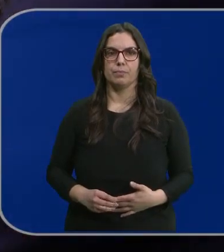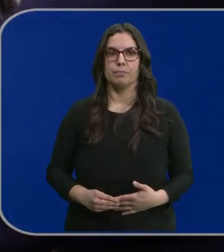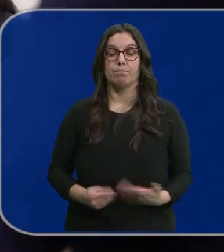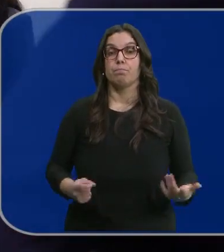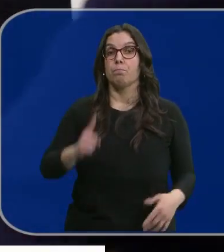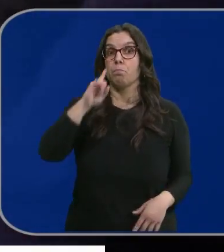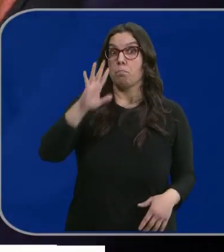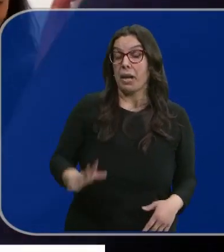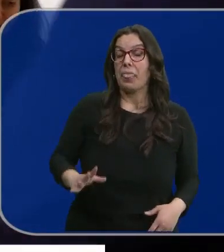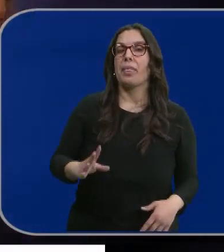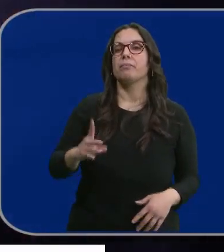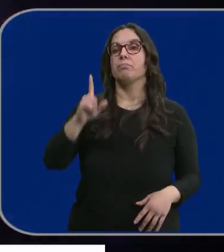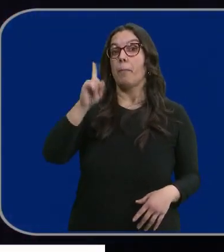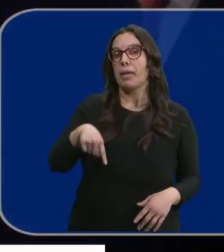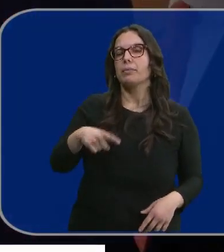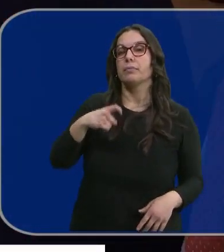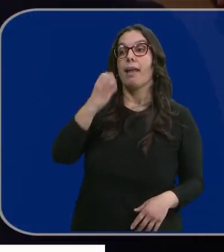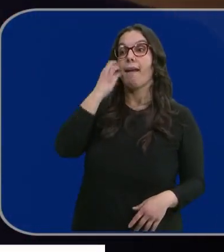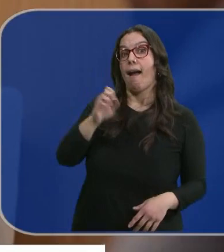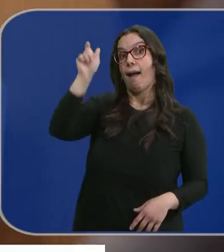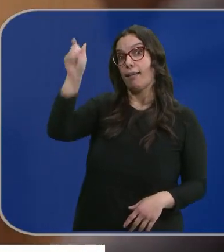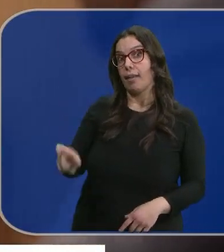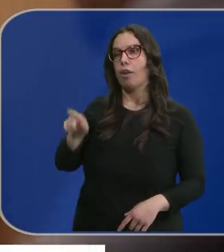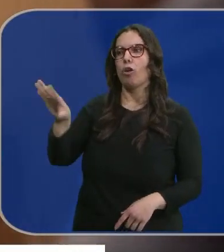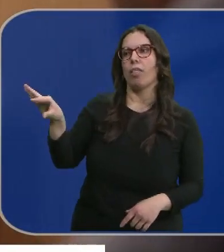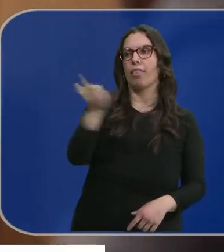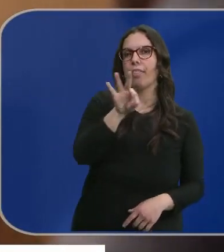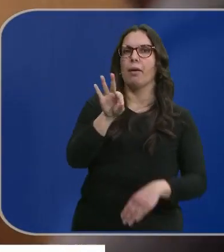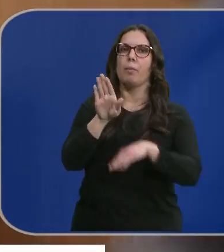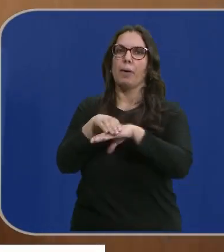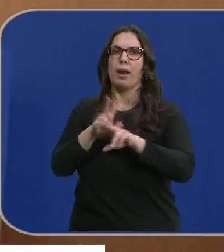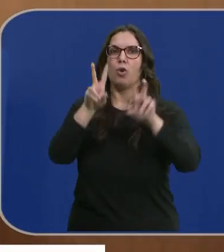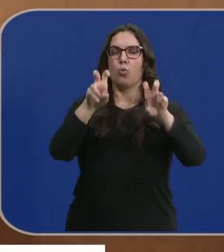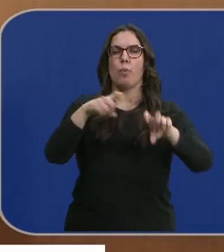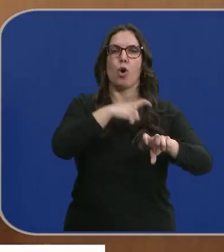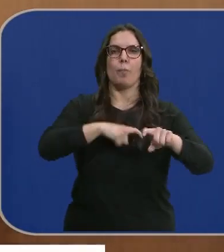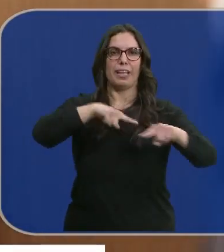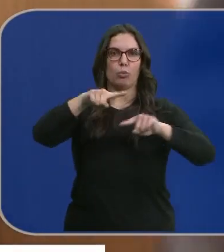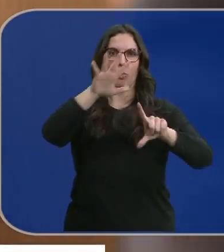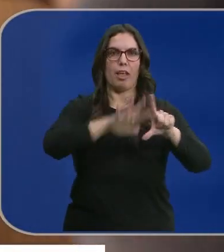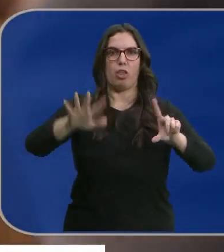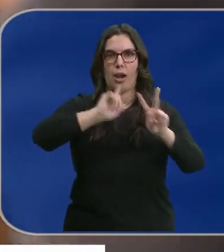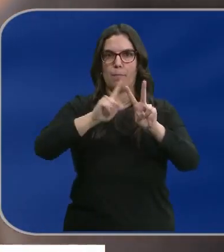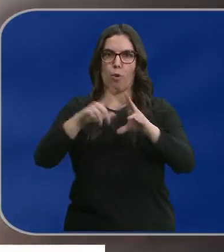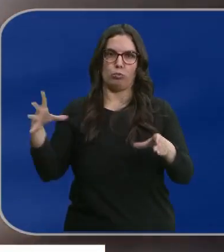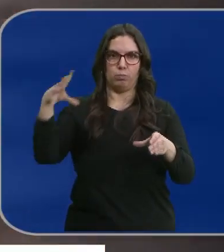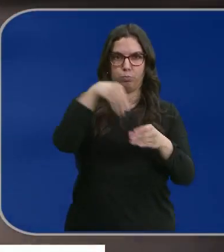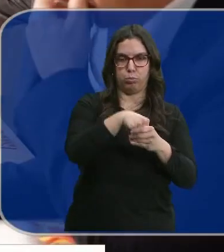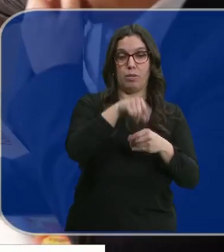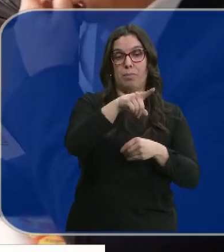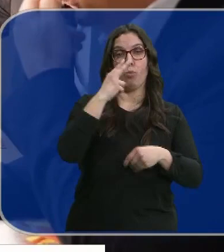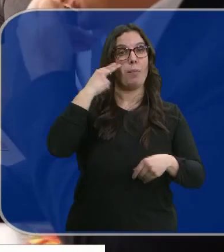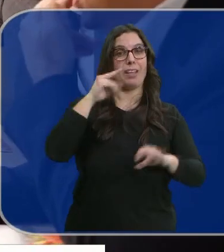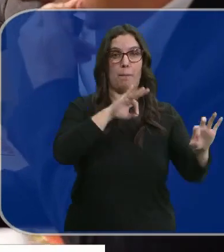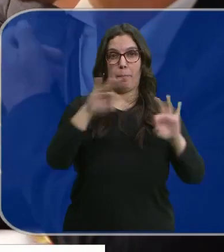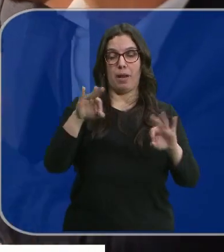Todo indica, por cierto, que García Gallardo será una de las incorporaciones del nuevo Comité Ejecutivo Nacional de Vox, que prepara Santiago